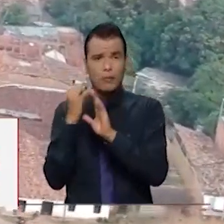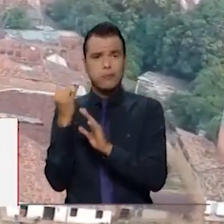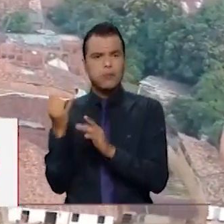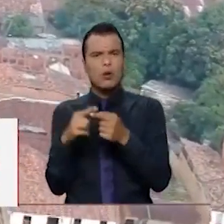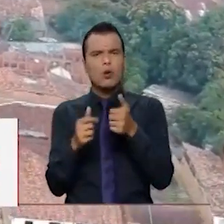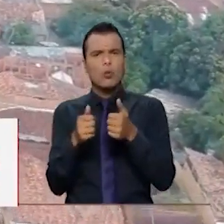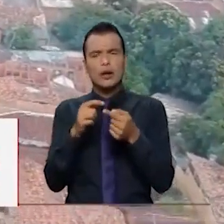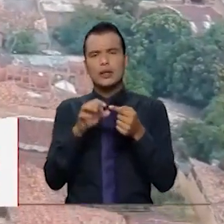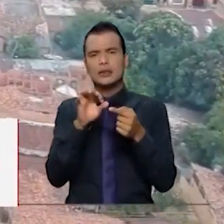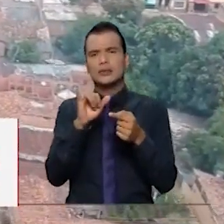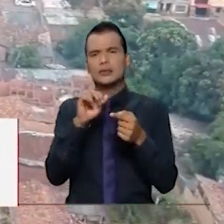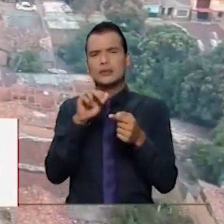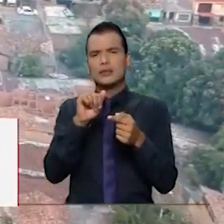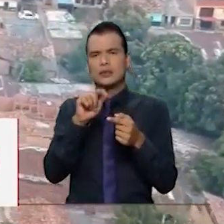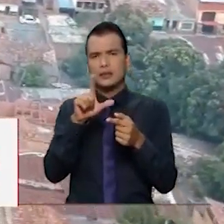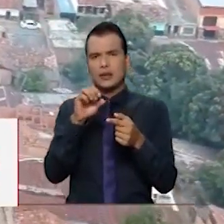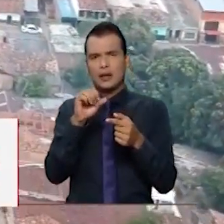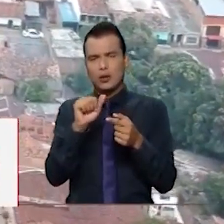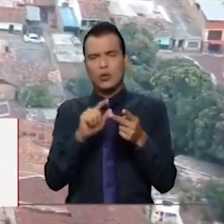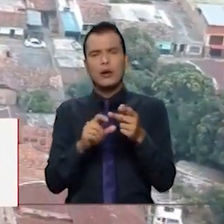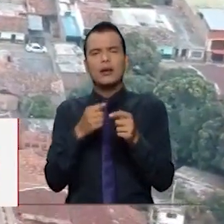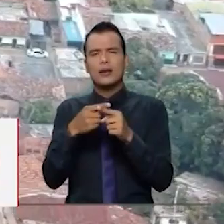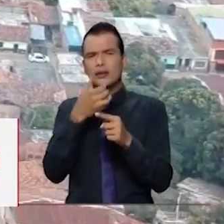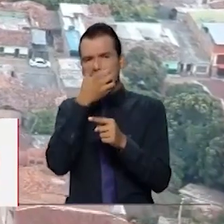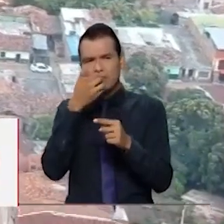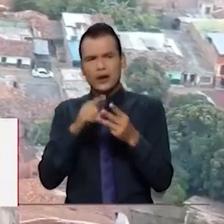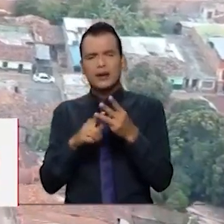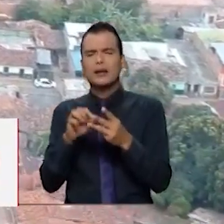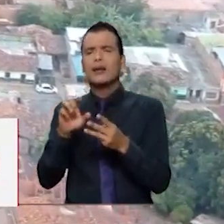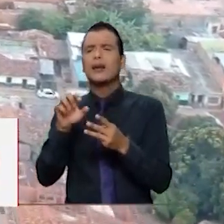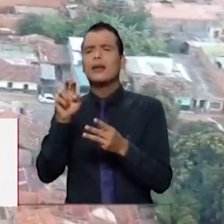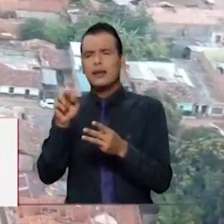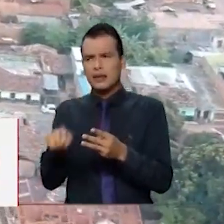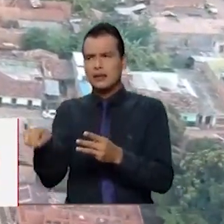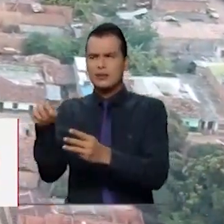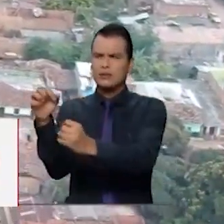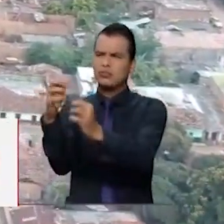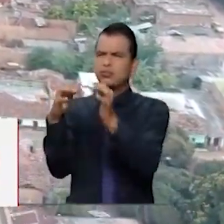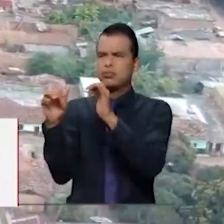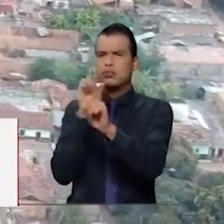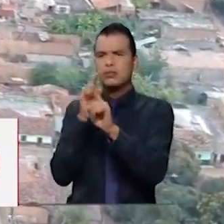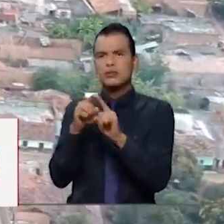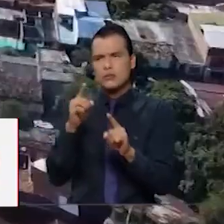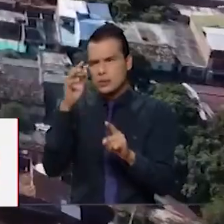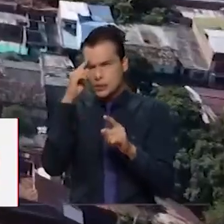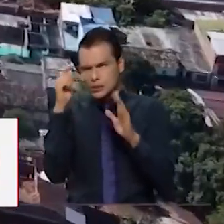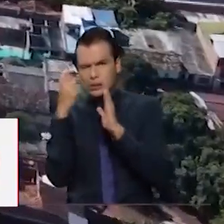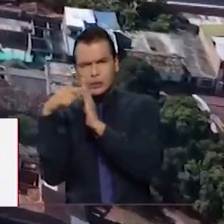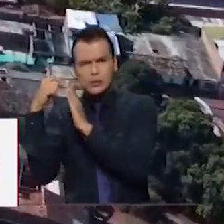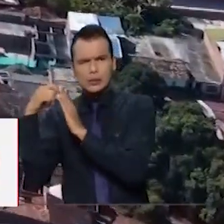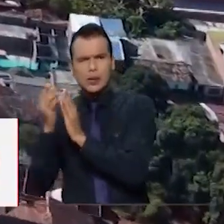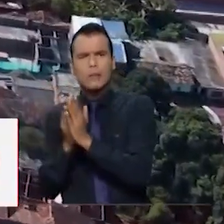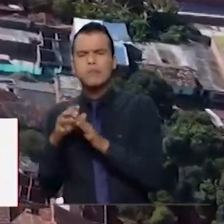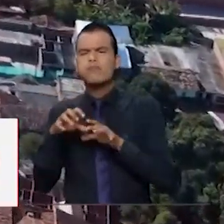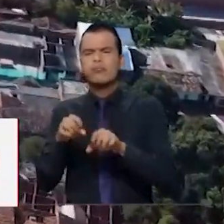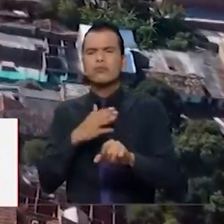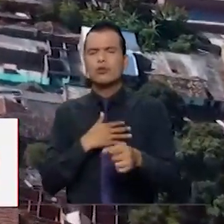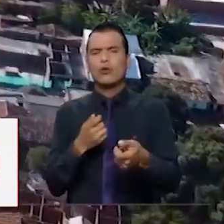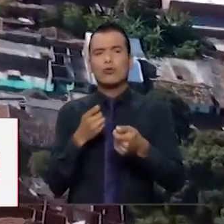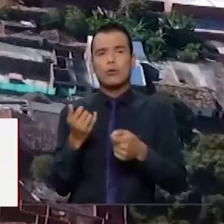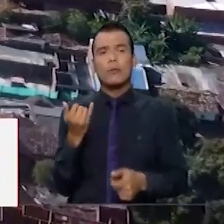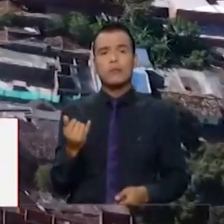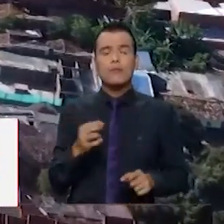intimidan, extorsionan y cometen masacres en su disputa por el dominio del narcotráfico. Un despliegue operativo del ejército y la policía